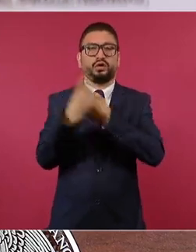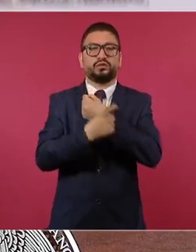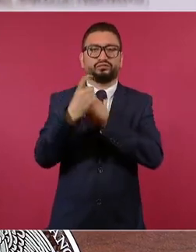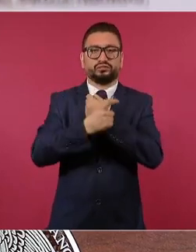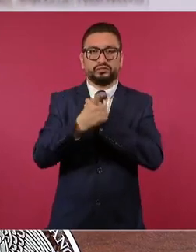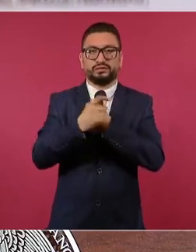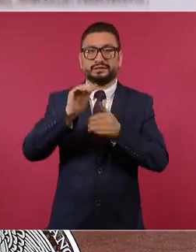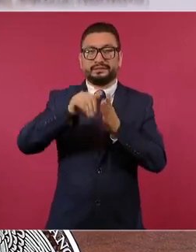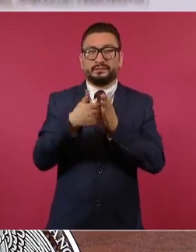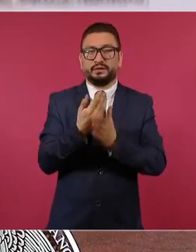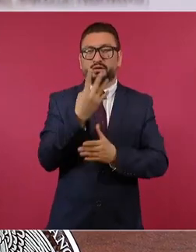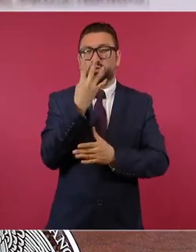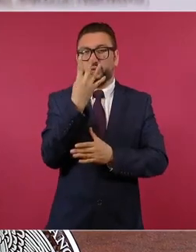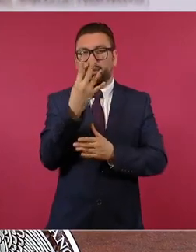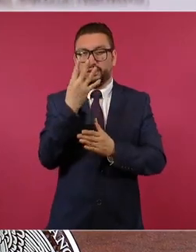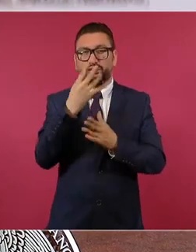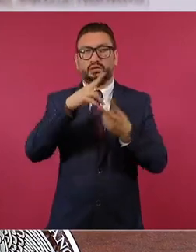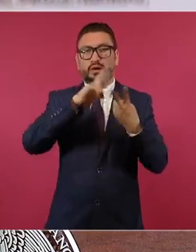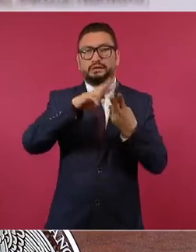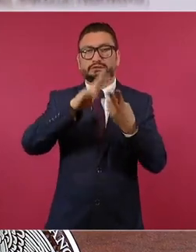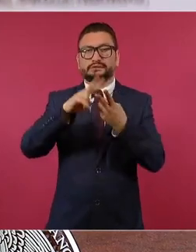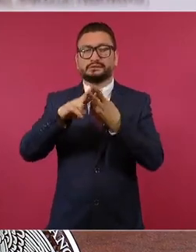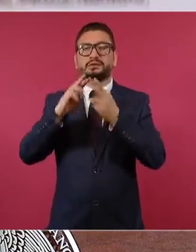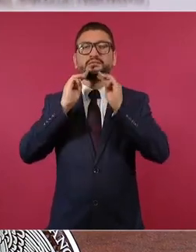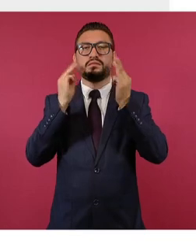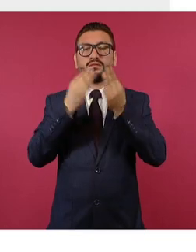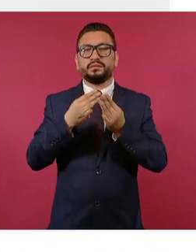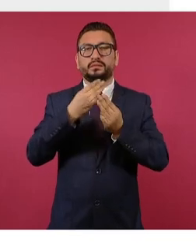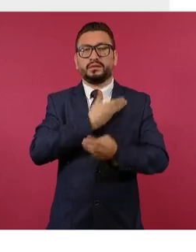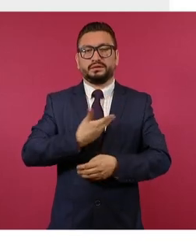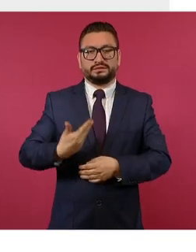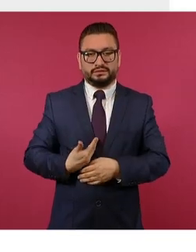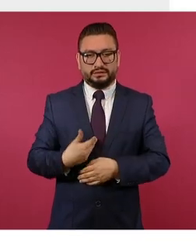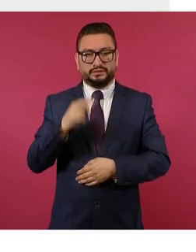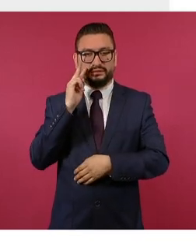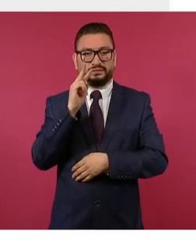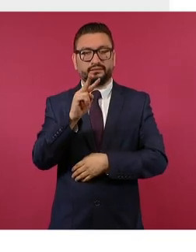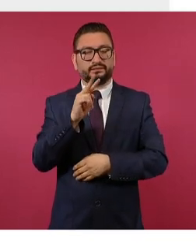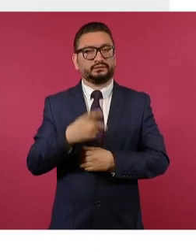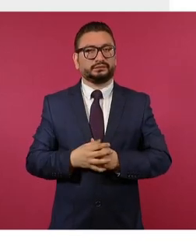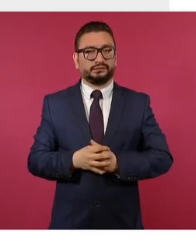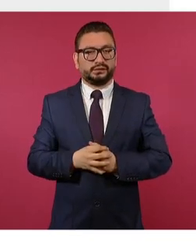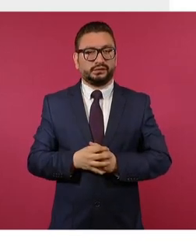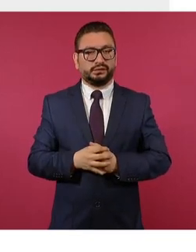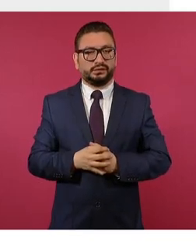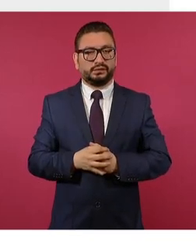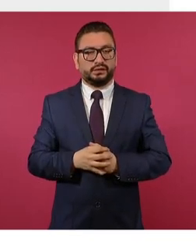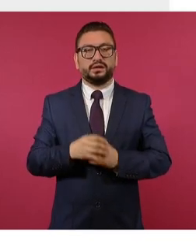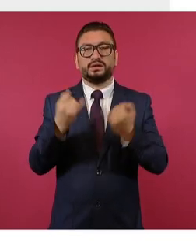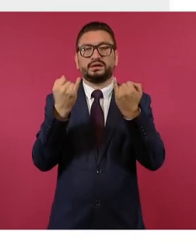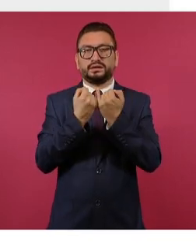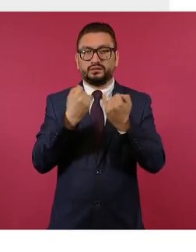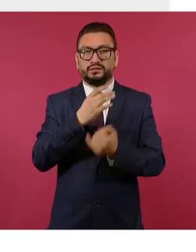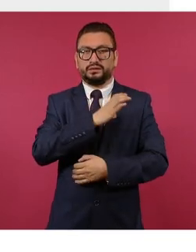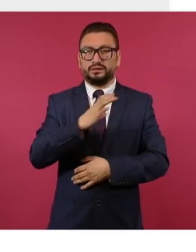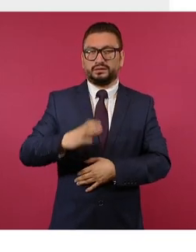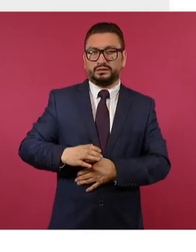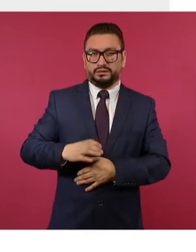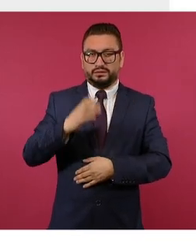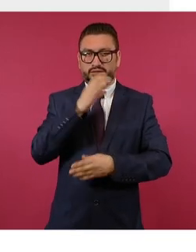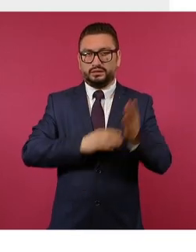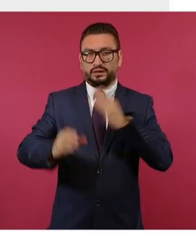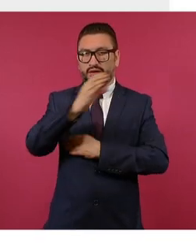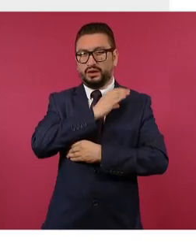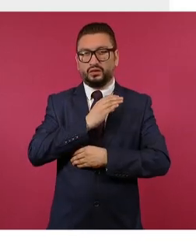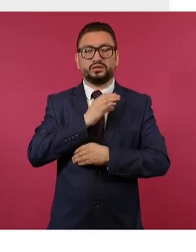las 4 de la mañana el hashtag #NarcoPresidente y narcocandidata Claudia